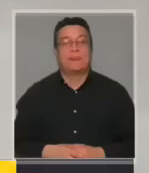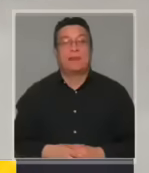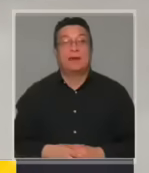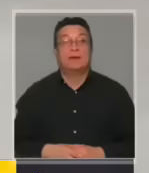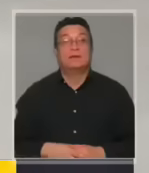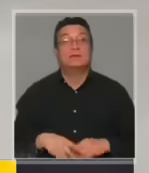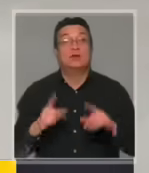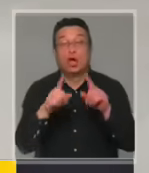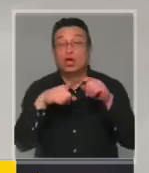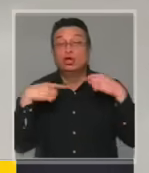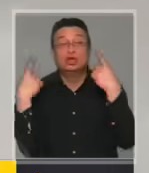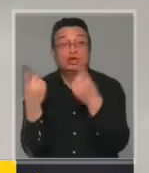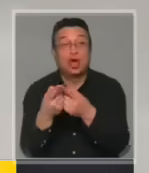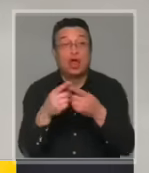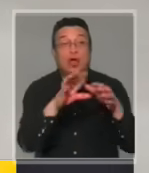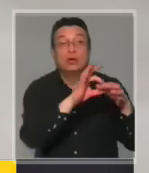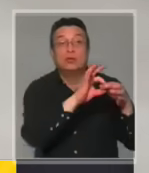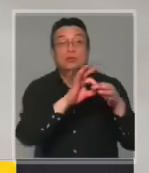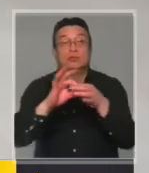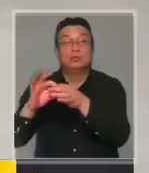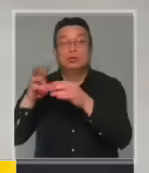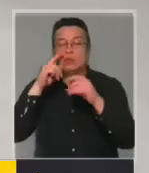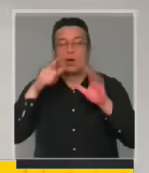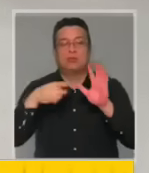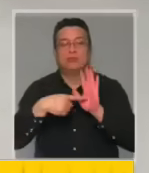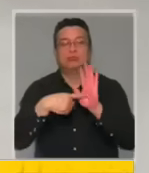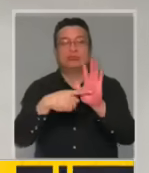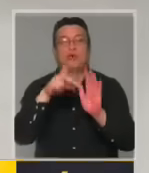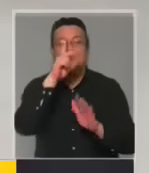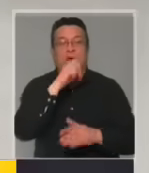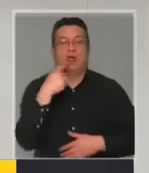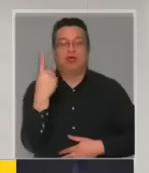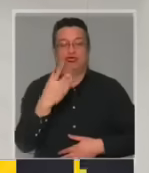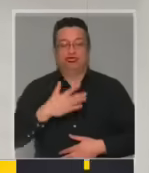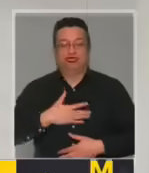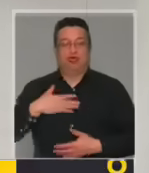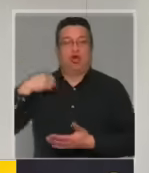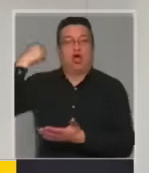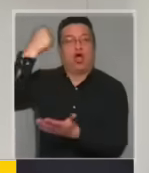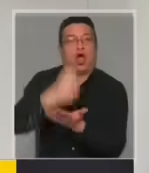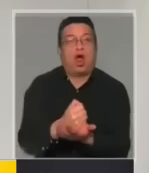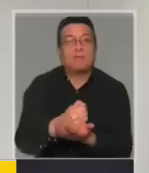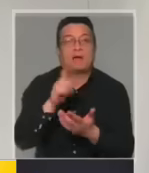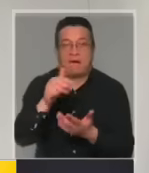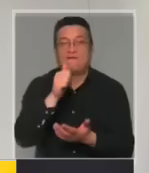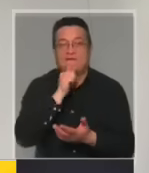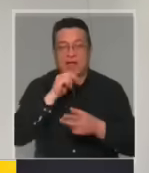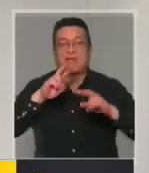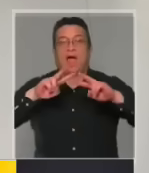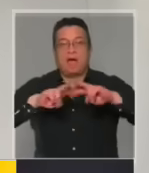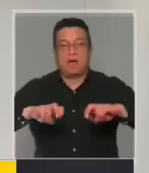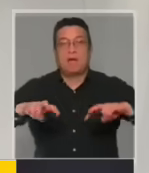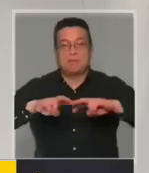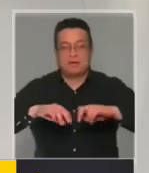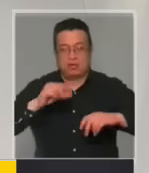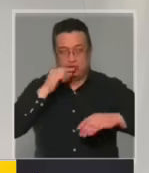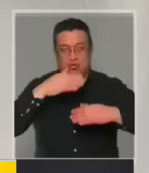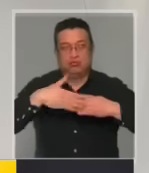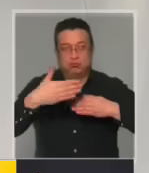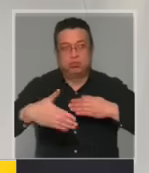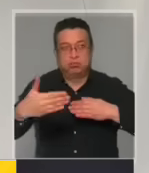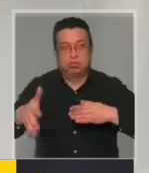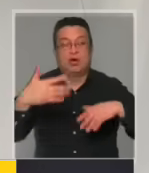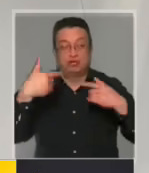Esto finalmente podría ser una puesta en escena de un autogolpe. Eso obviamente es materia de investigación, o por lo menos del paso de los días. Pero reaccionó